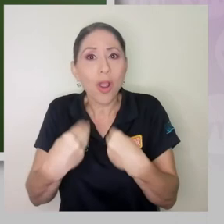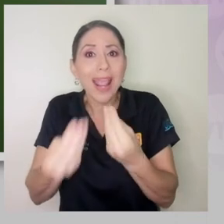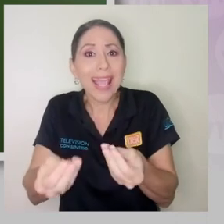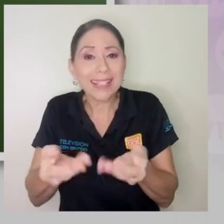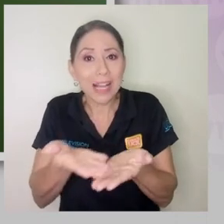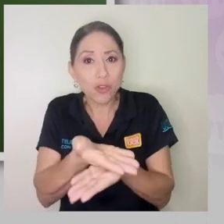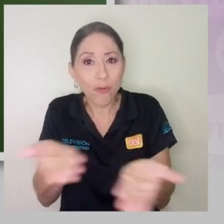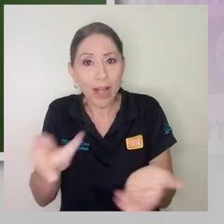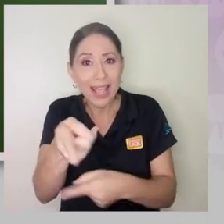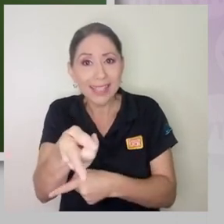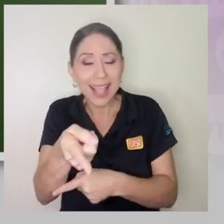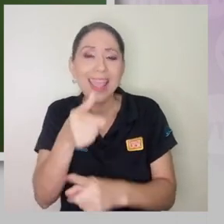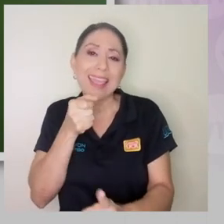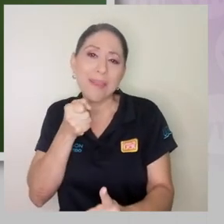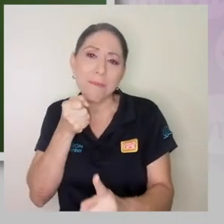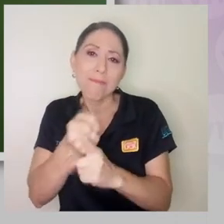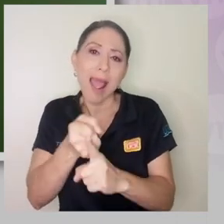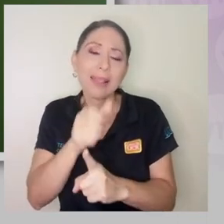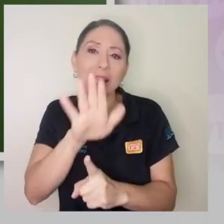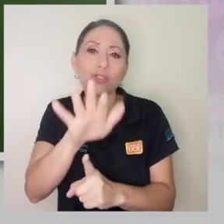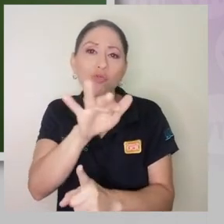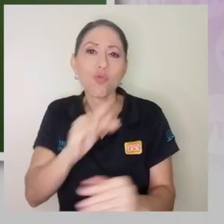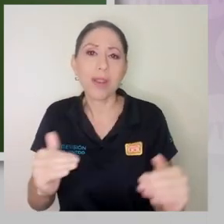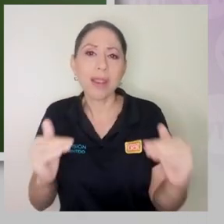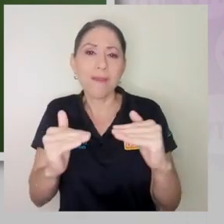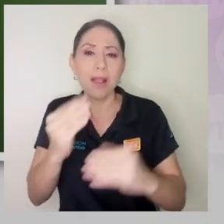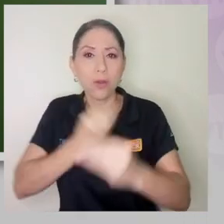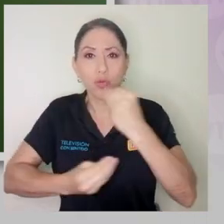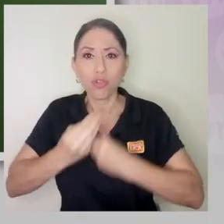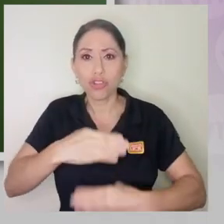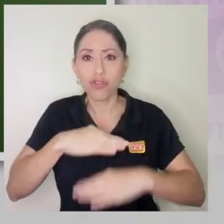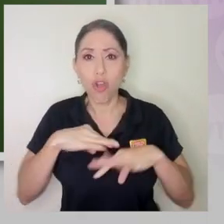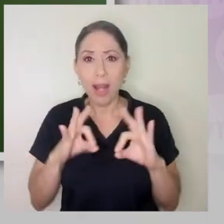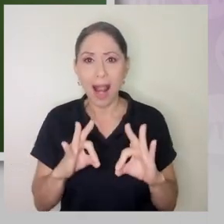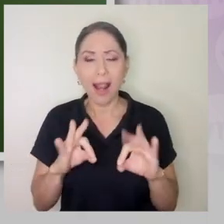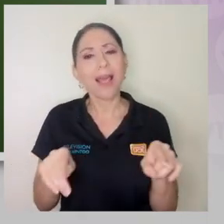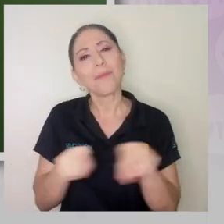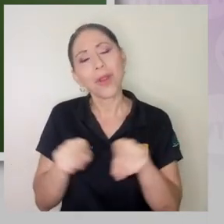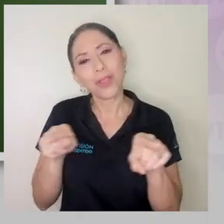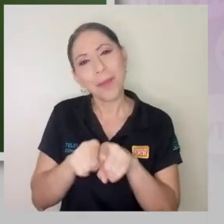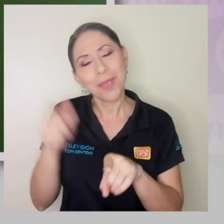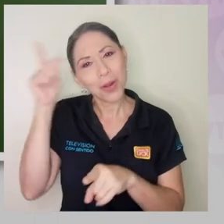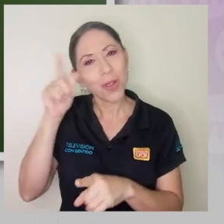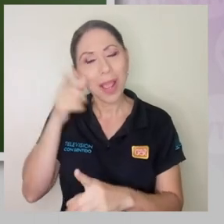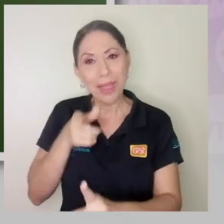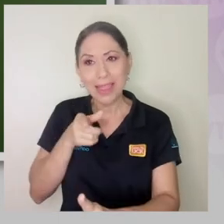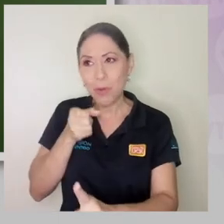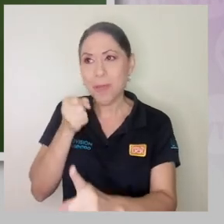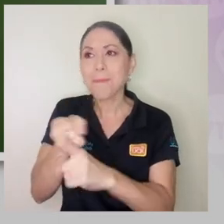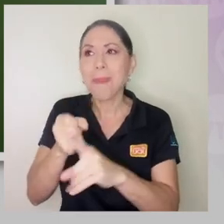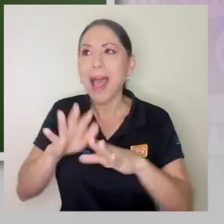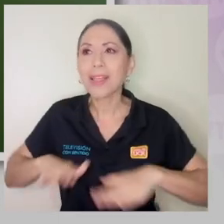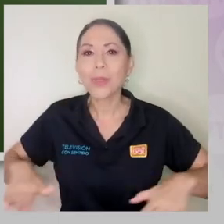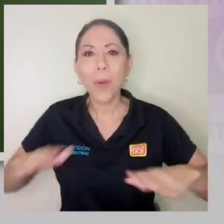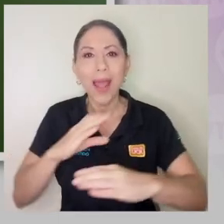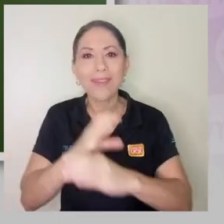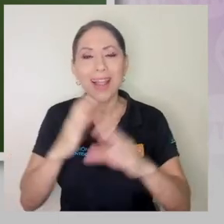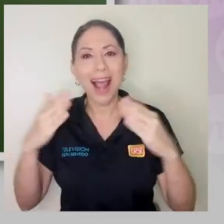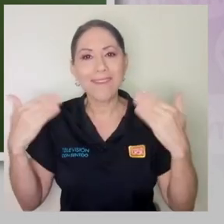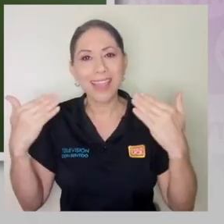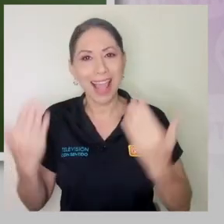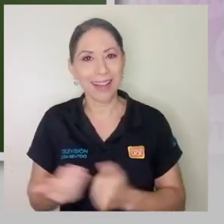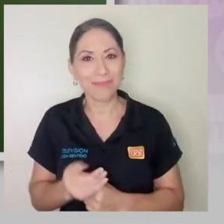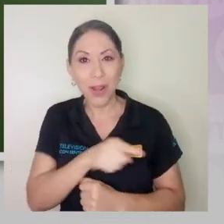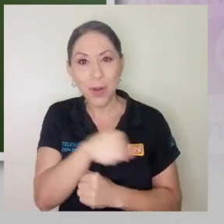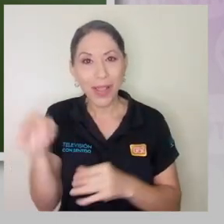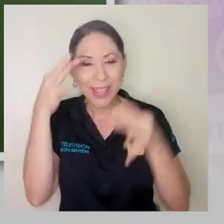lugares impacta su estado nutricional, pero también obviamente tiene un impacto a nivel ambiental lo que ellos deciden consumir